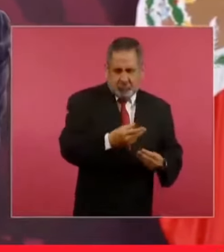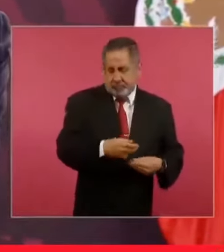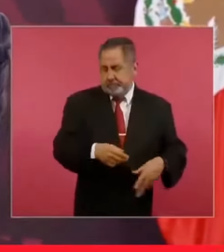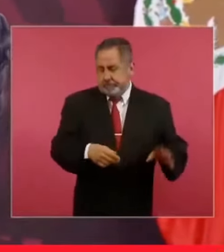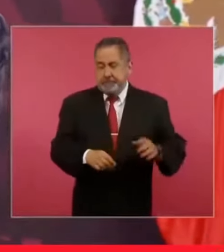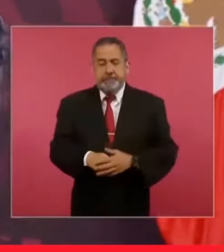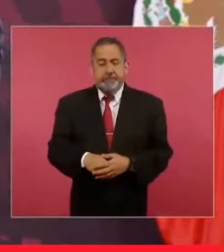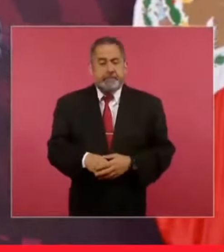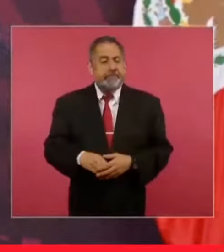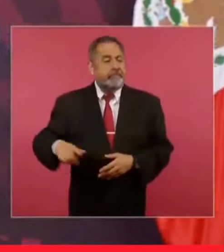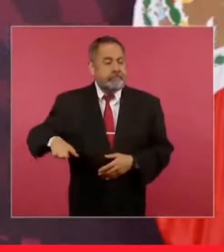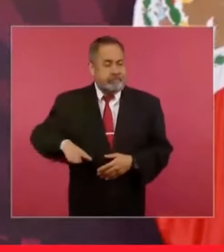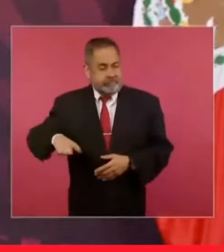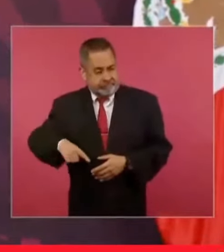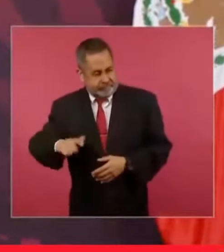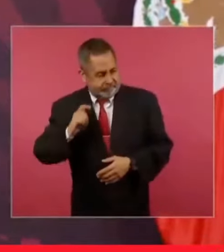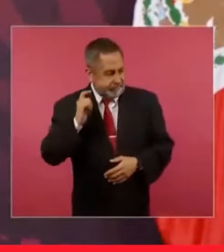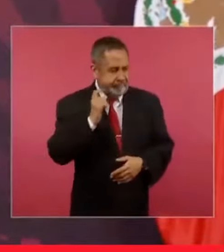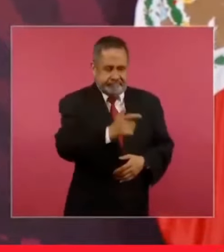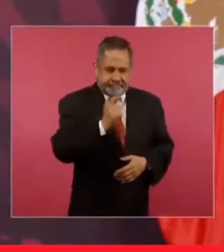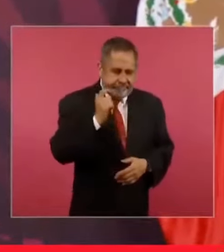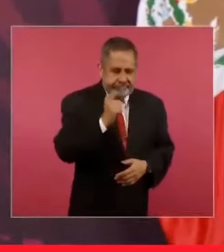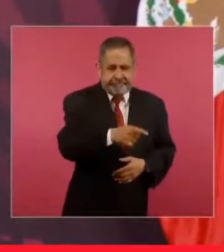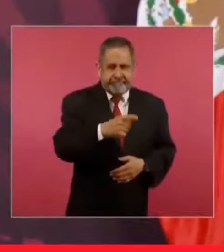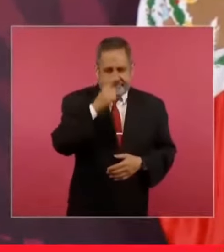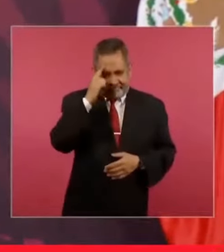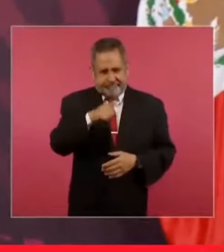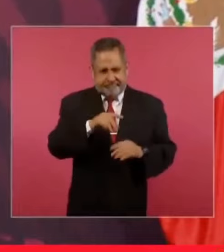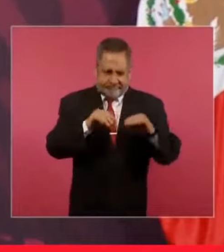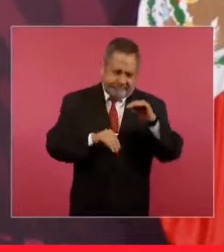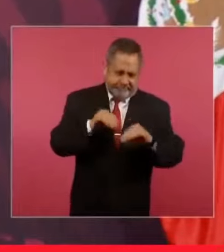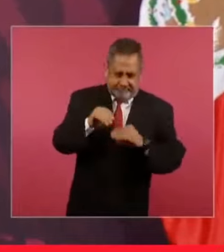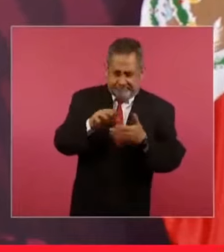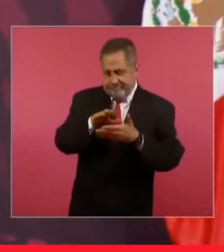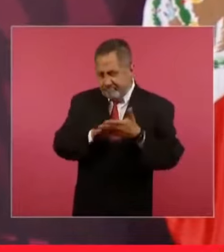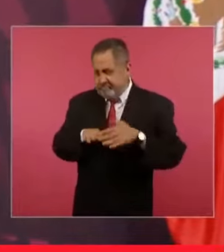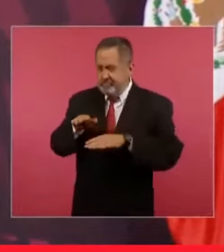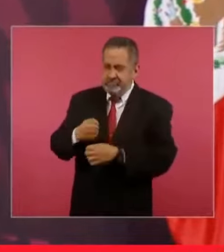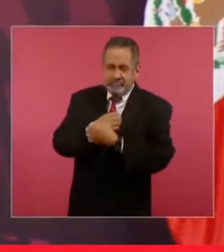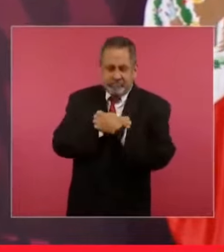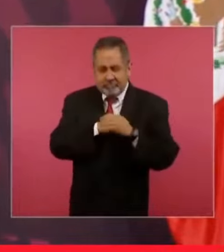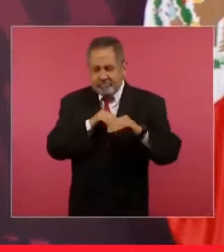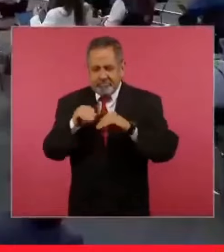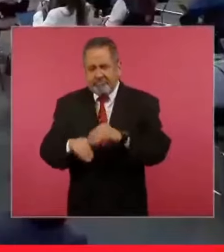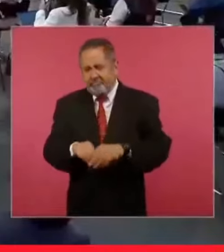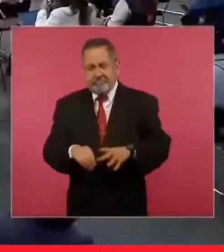contratados por el gobierno para hacer contenidos educativos,